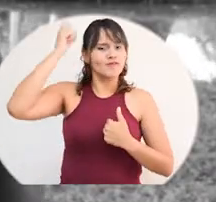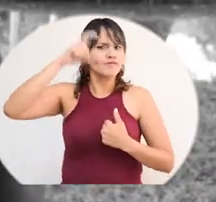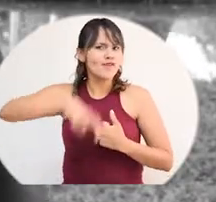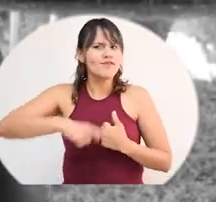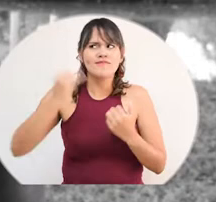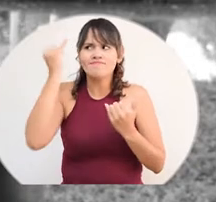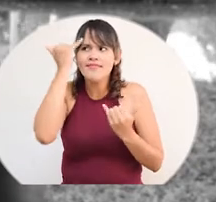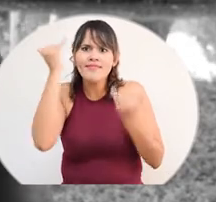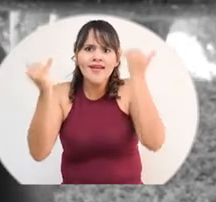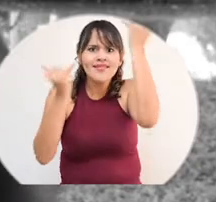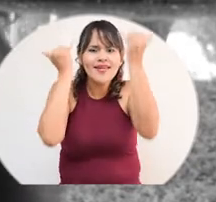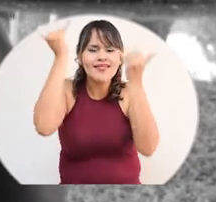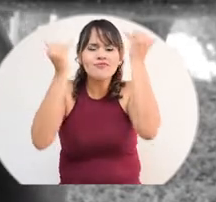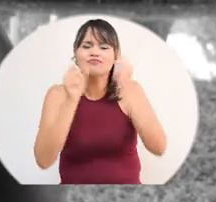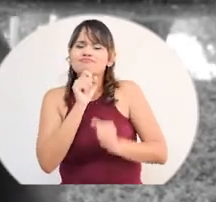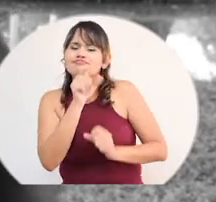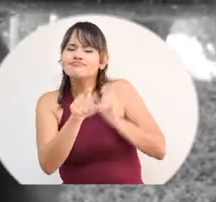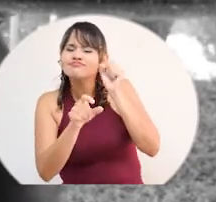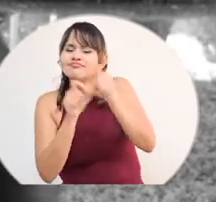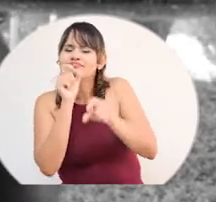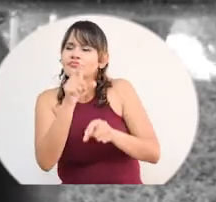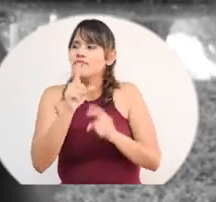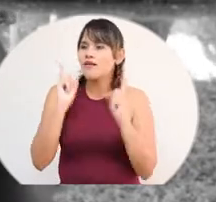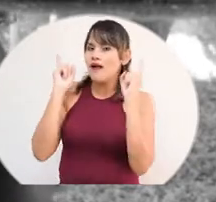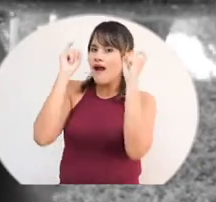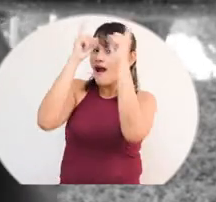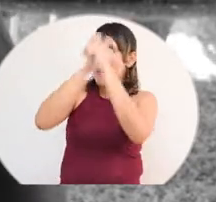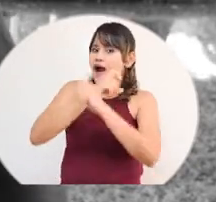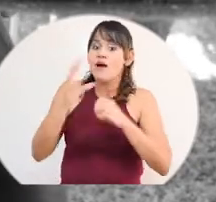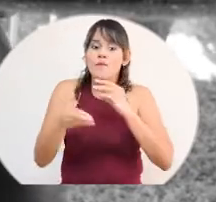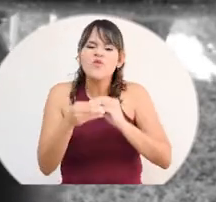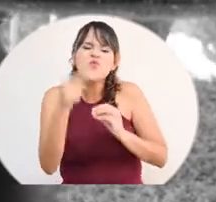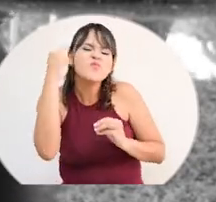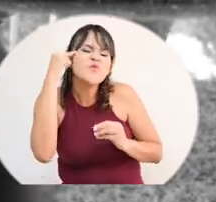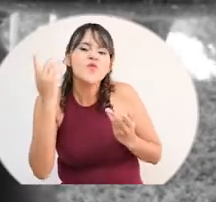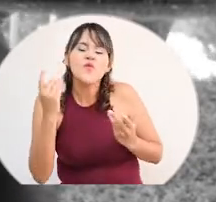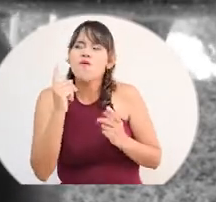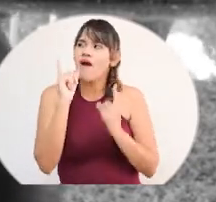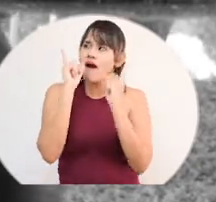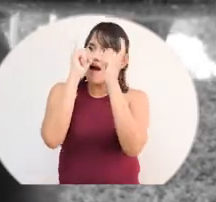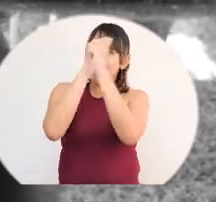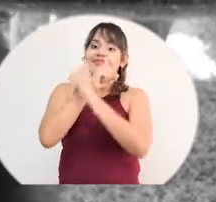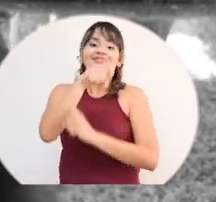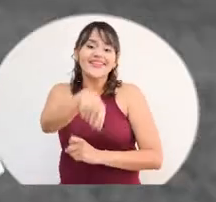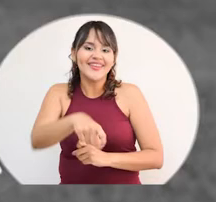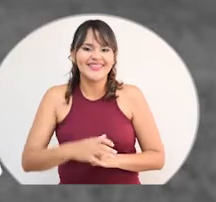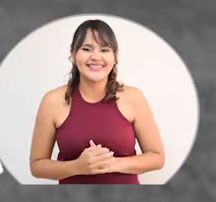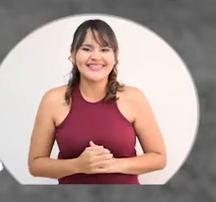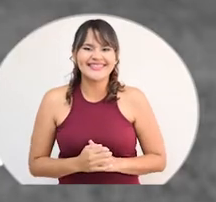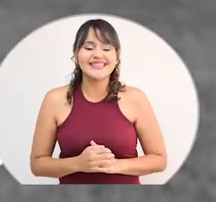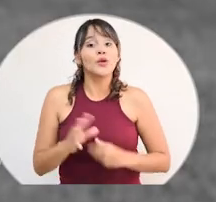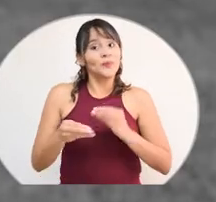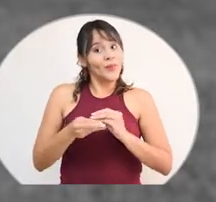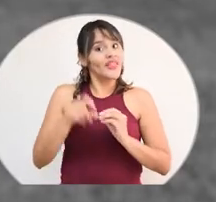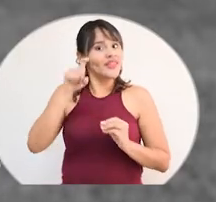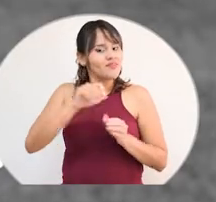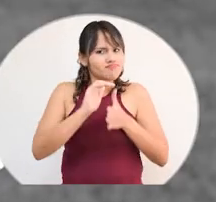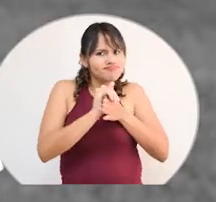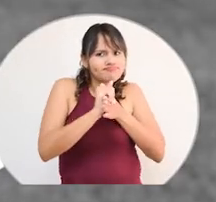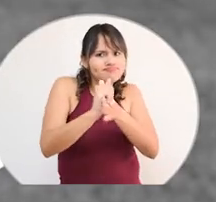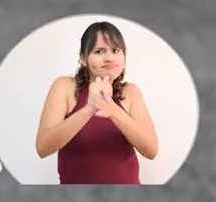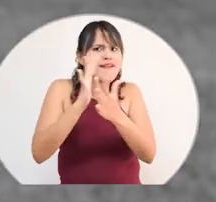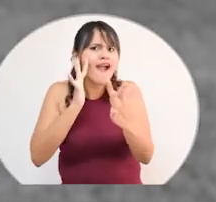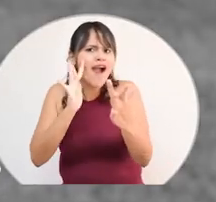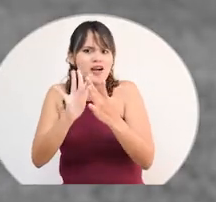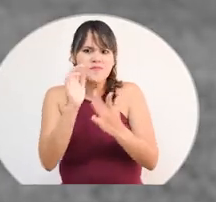la generación de preguntas y la buena formulación de hipótesis para contestar esto debes tener una metodología